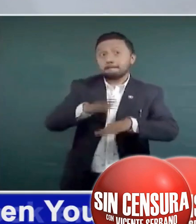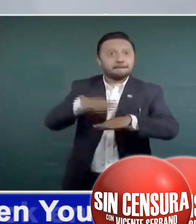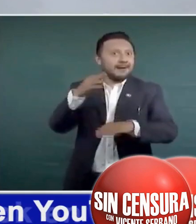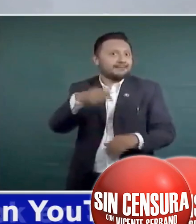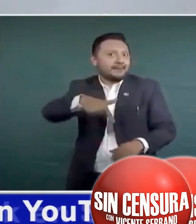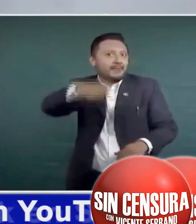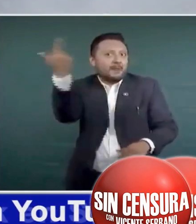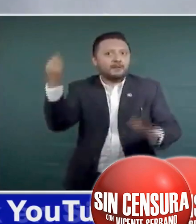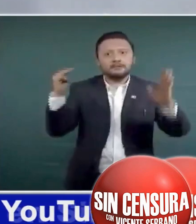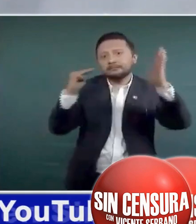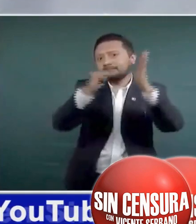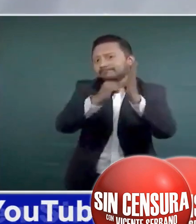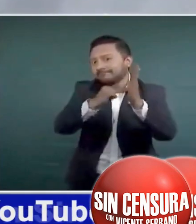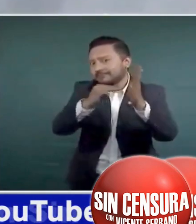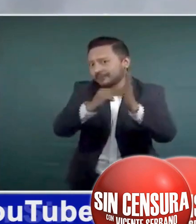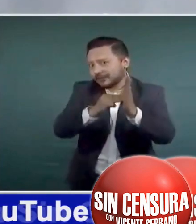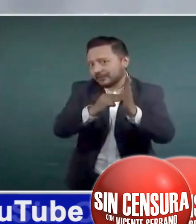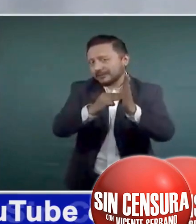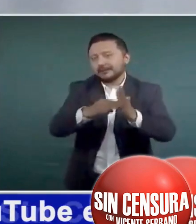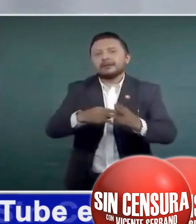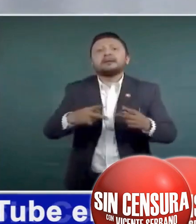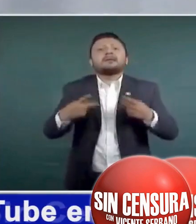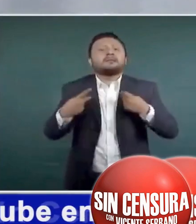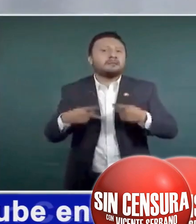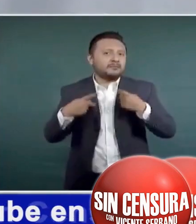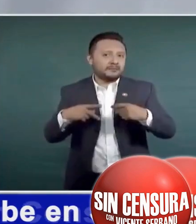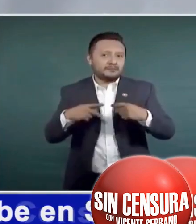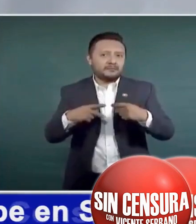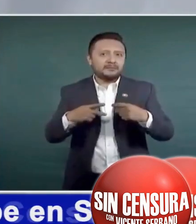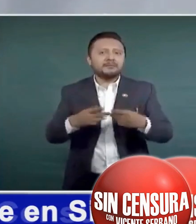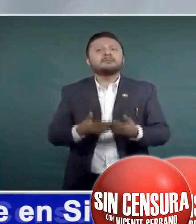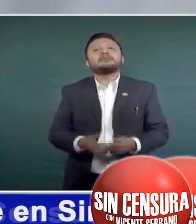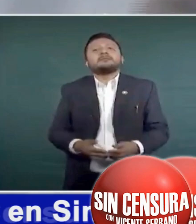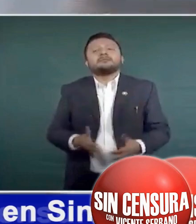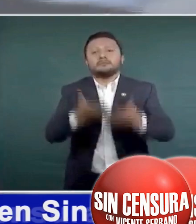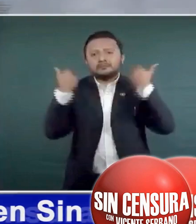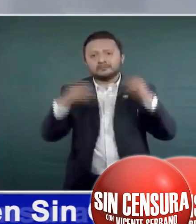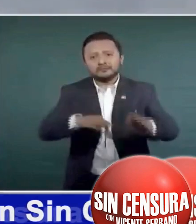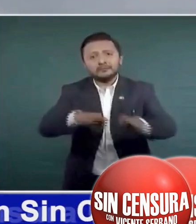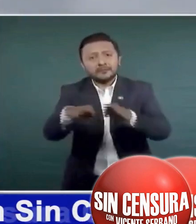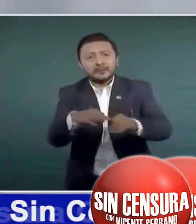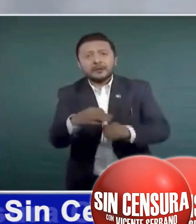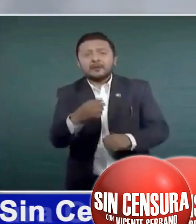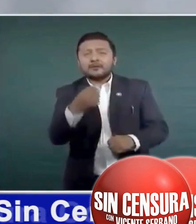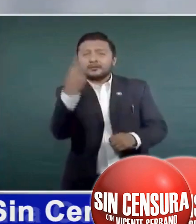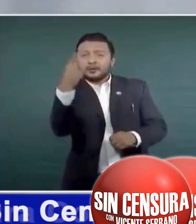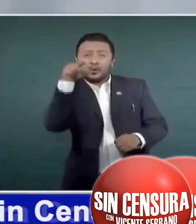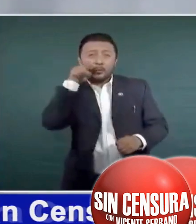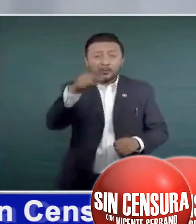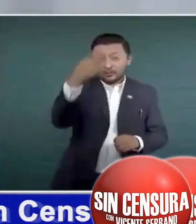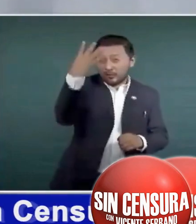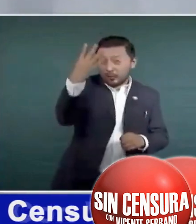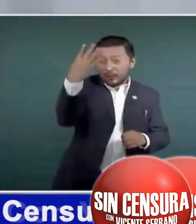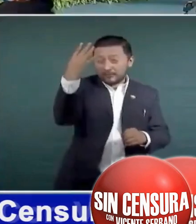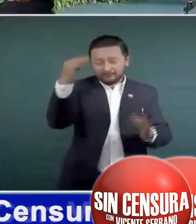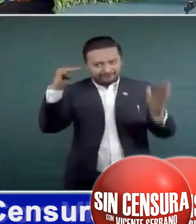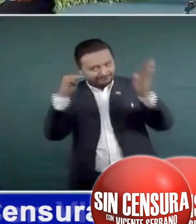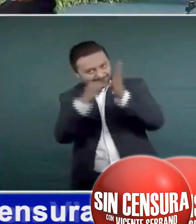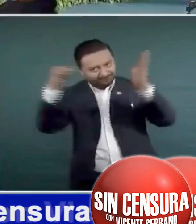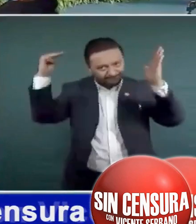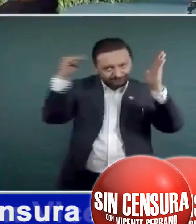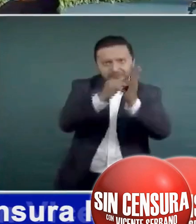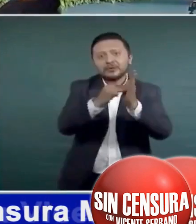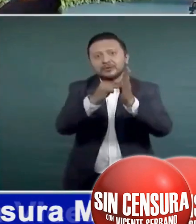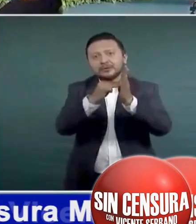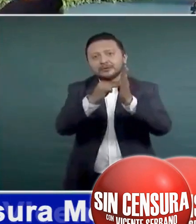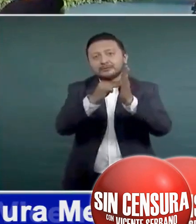millones de personas desocupadas, más de 2.4 millones formales. Sobre estas cifras, si nos